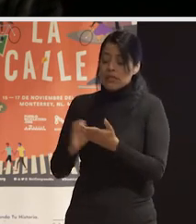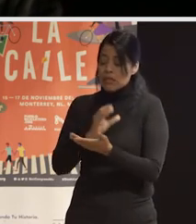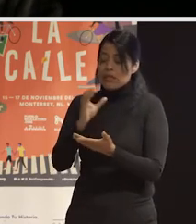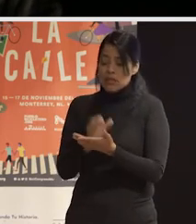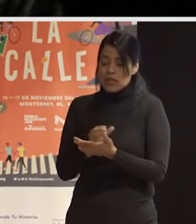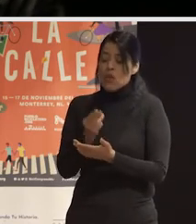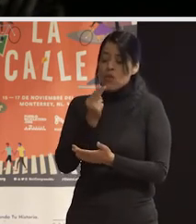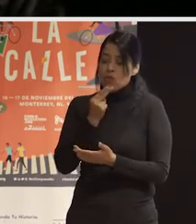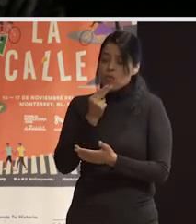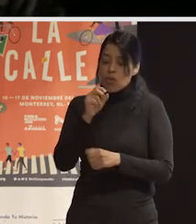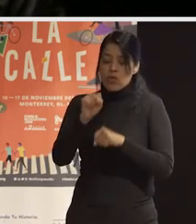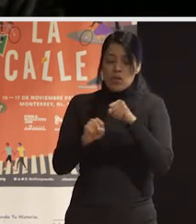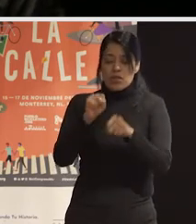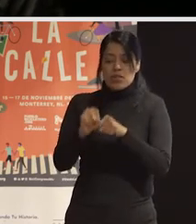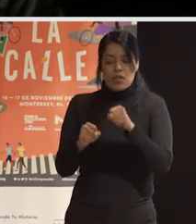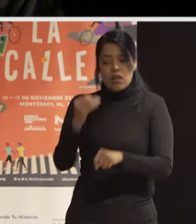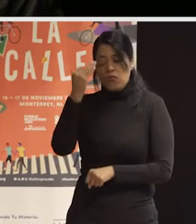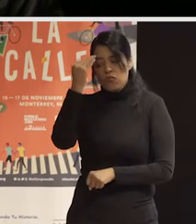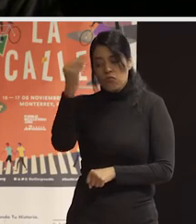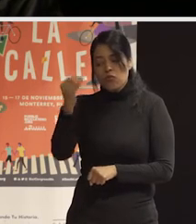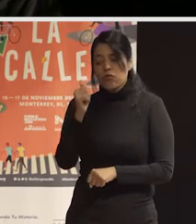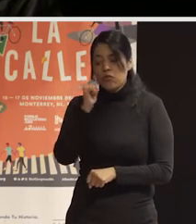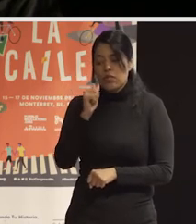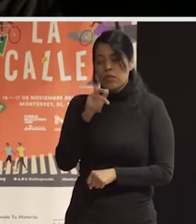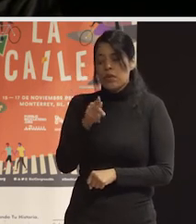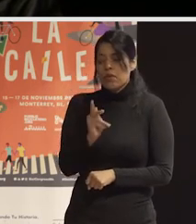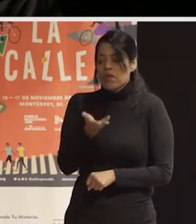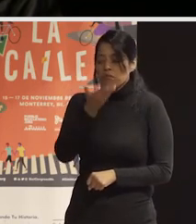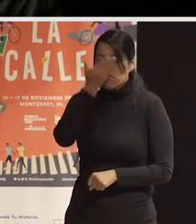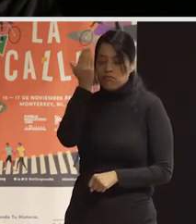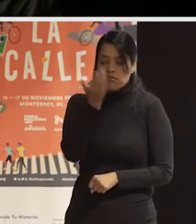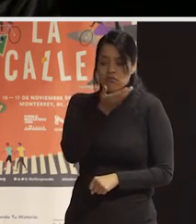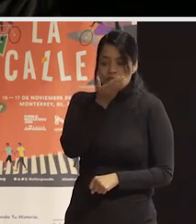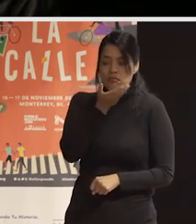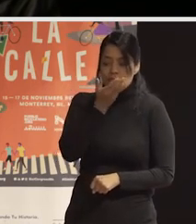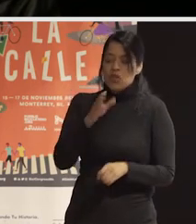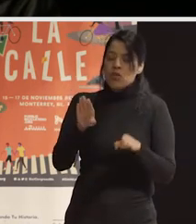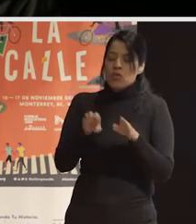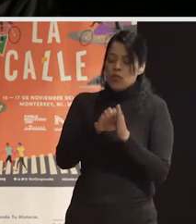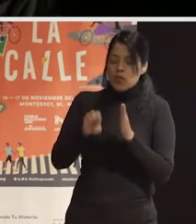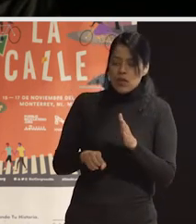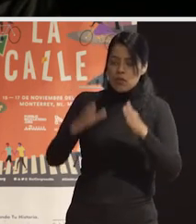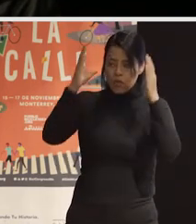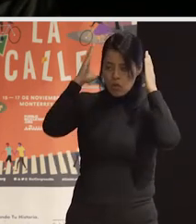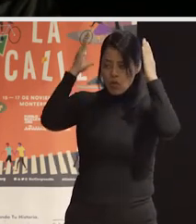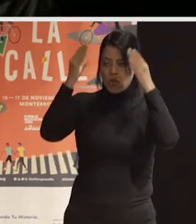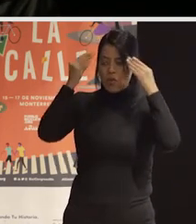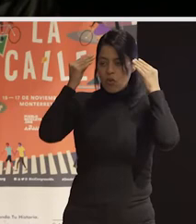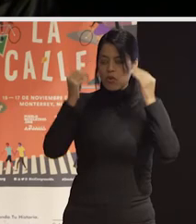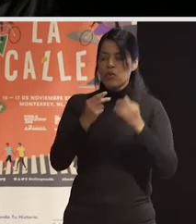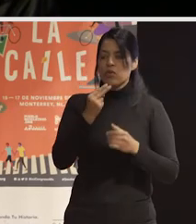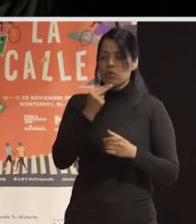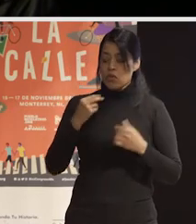usando la visita del tiempo pero no tienen los hábitos adecuados como el uso del casco el uso del chaleco y